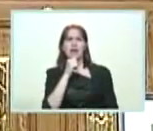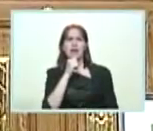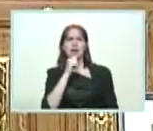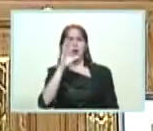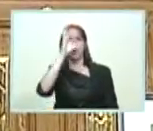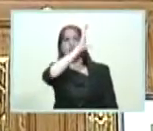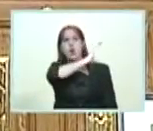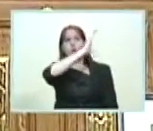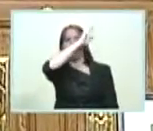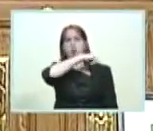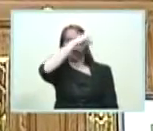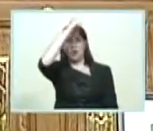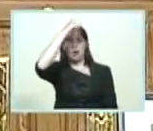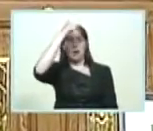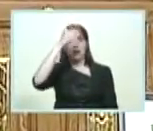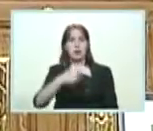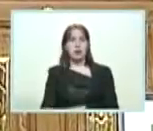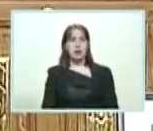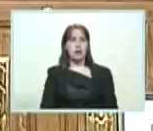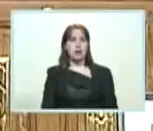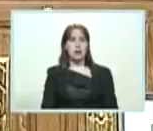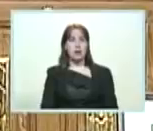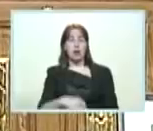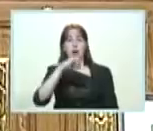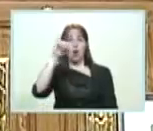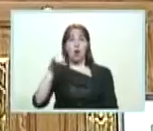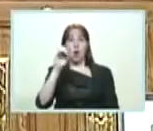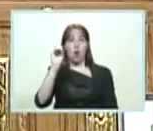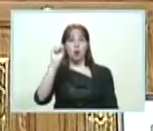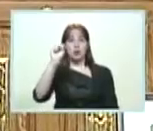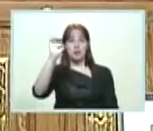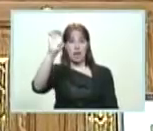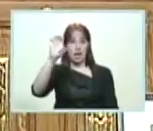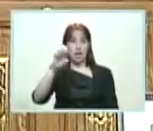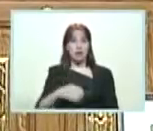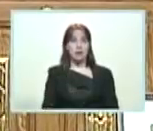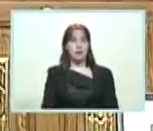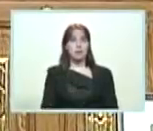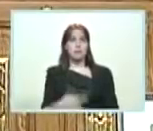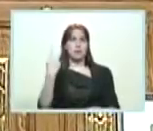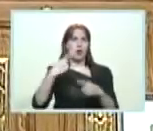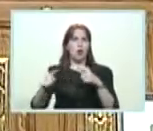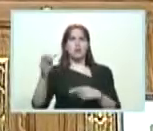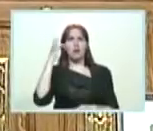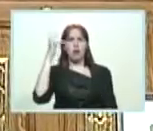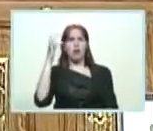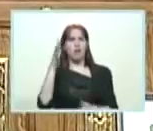Coronel Aviación. José Martínez. Y aquí está Fran Morales también.